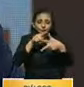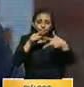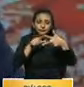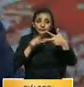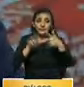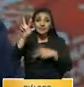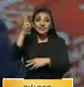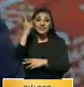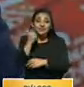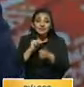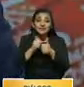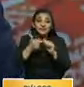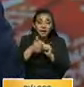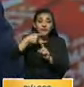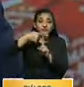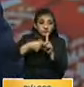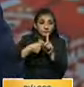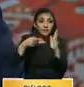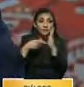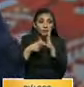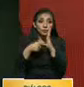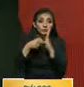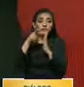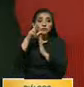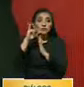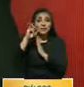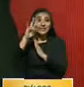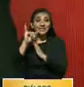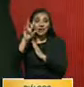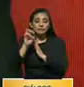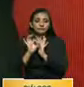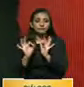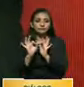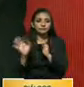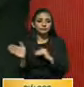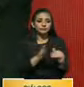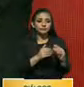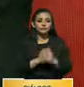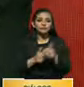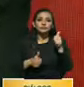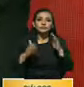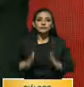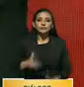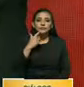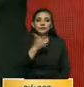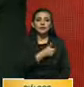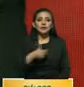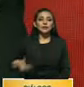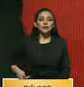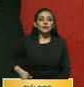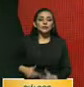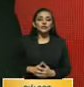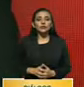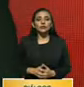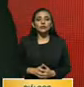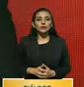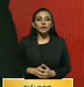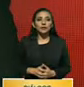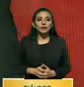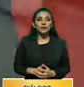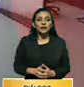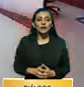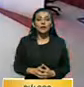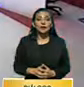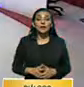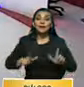3 días cada mes no cobrar impuesto al IVA. Gracias. Muchas gracias al doctor Washington Pesantes, candidato a la presidencia por Unión Ecuatoriana. Es tiempo de